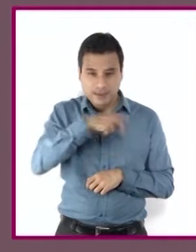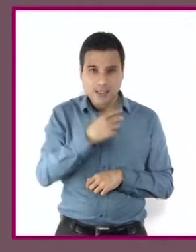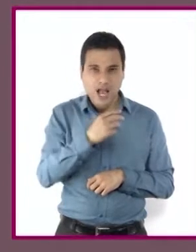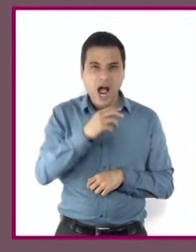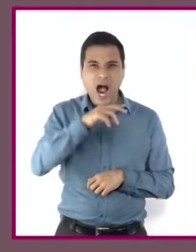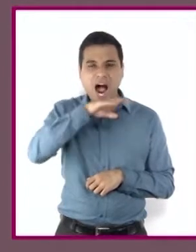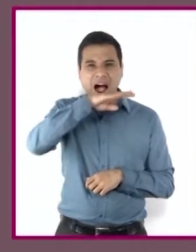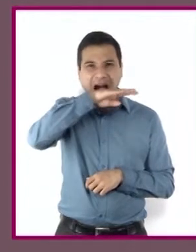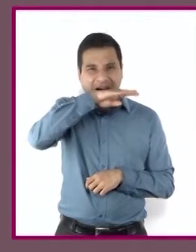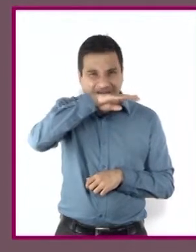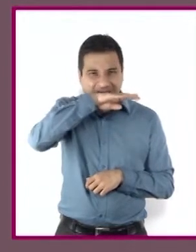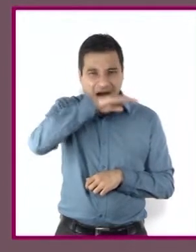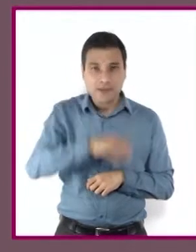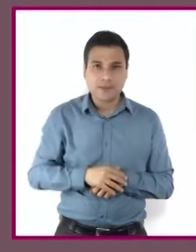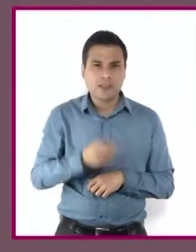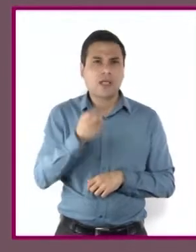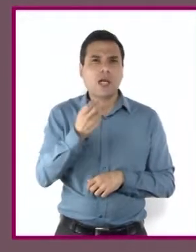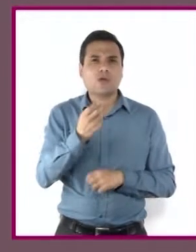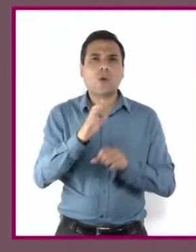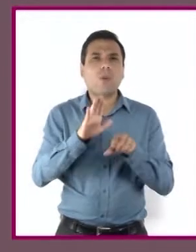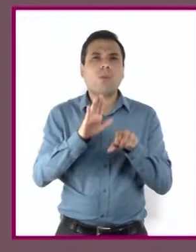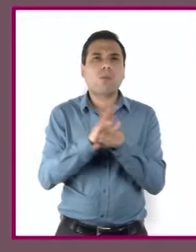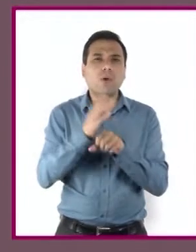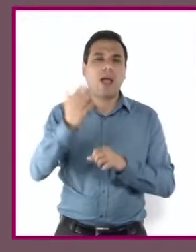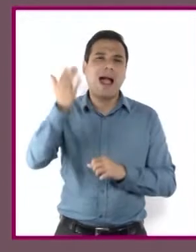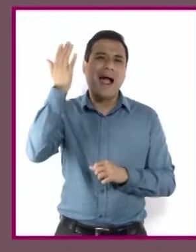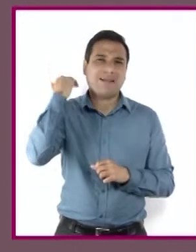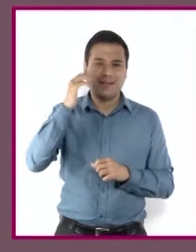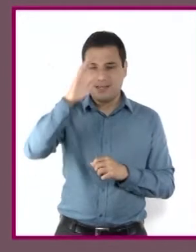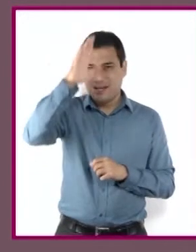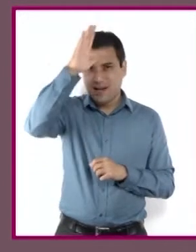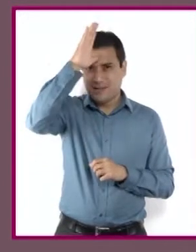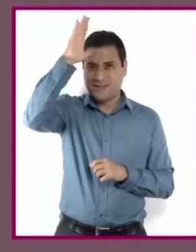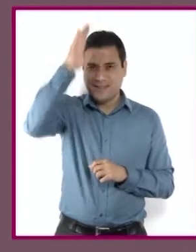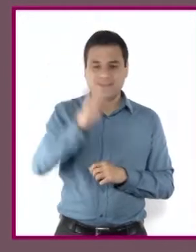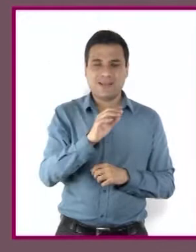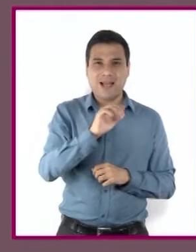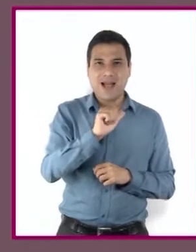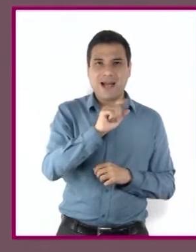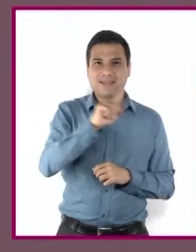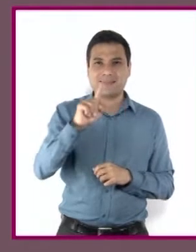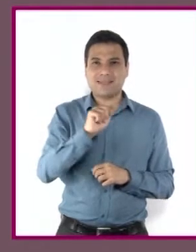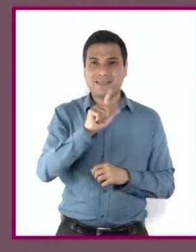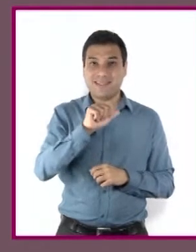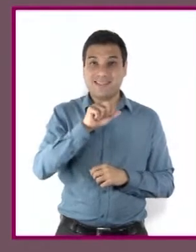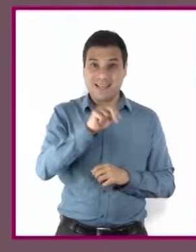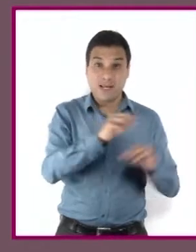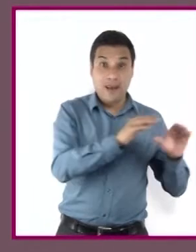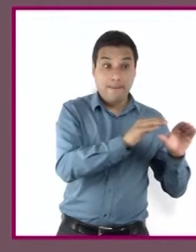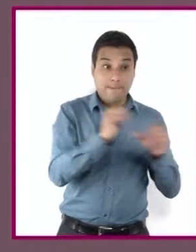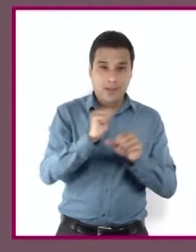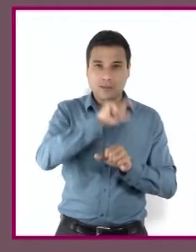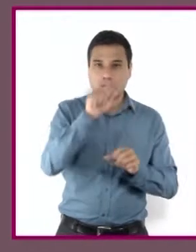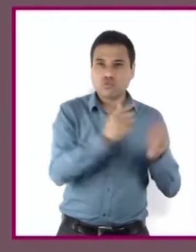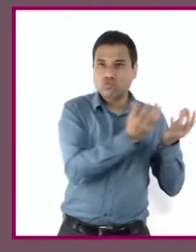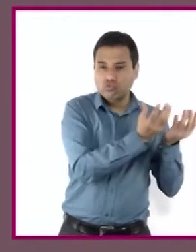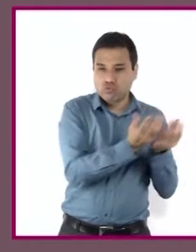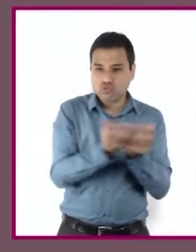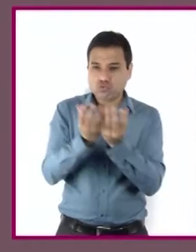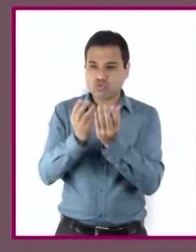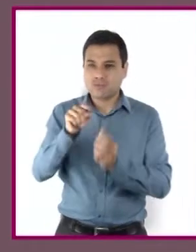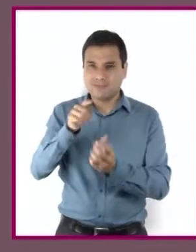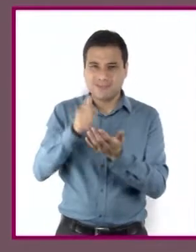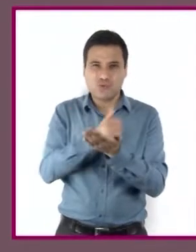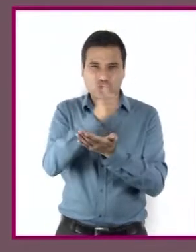de la peregrinación que realizaron los aztecas al salir de Aztlán para llegar a Tenochtitlan, donde fundaron su